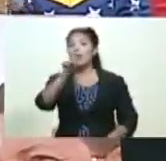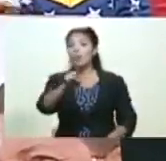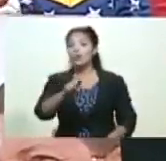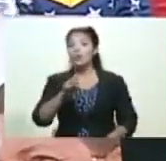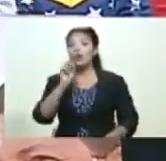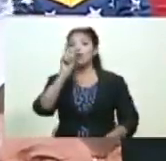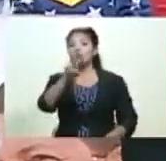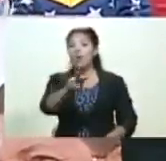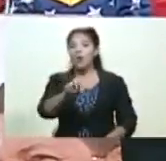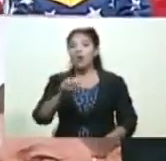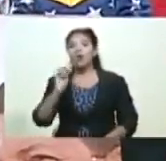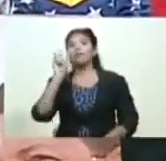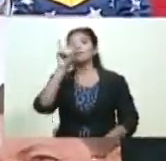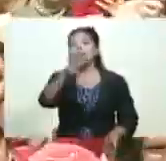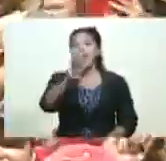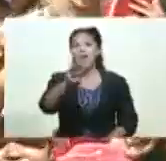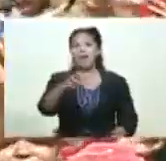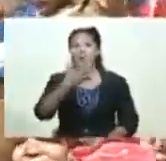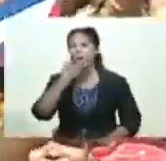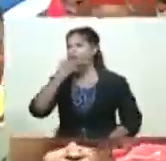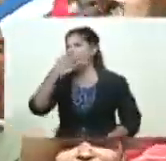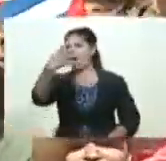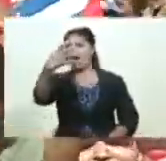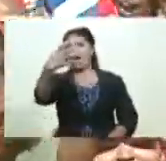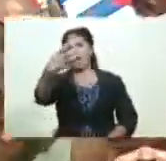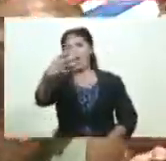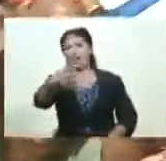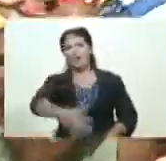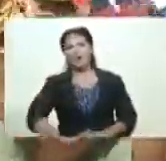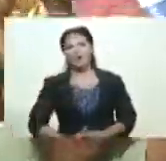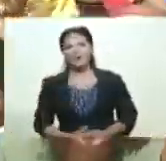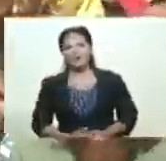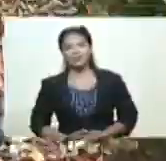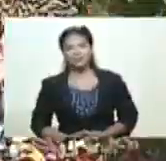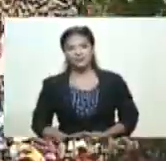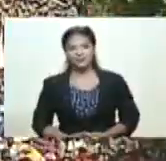a las dos, a las tres.